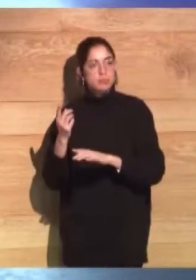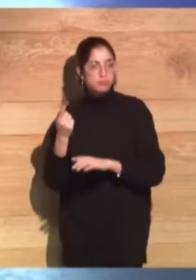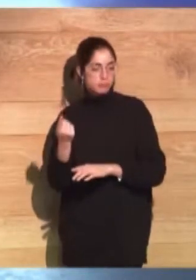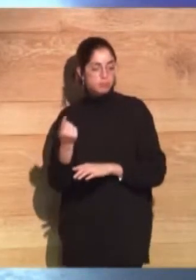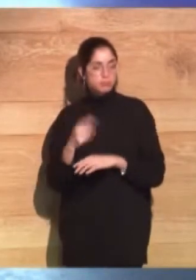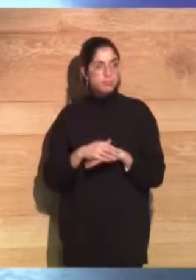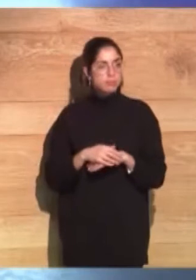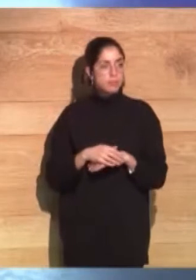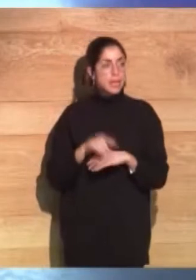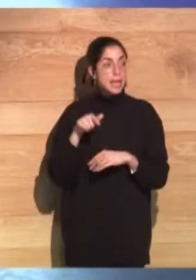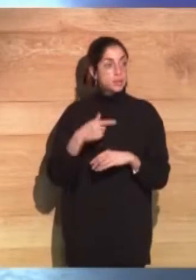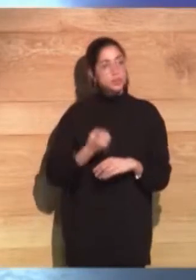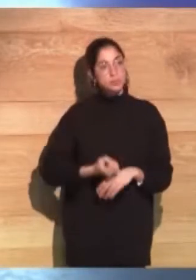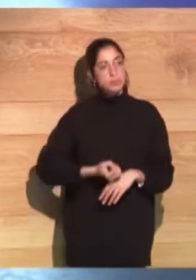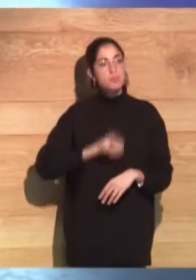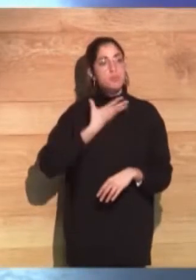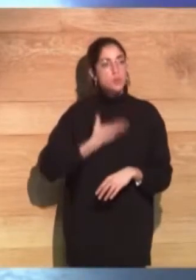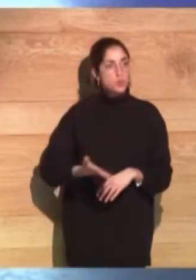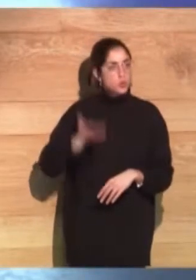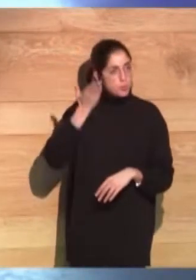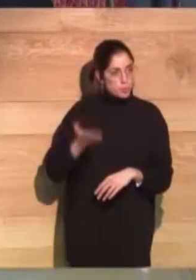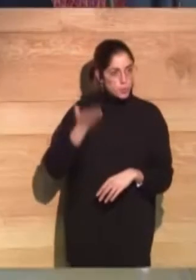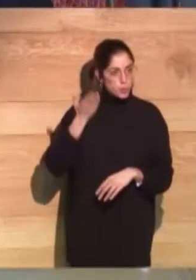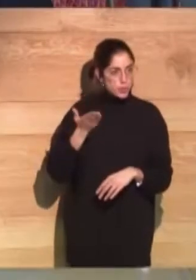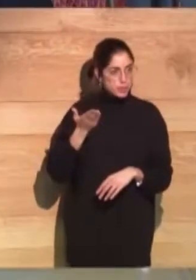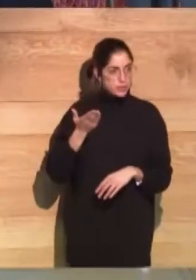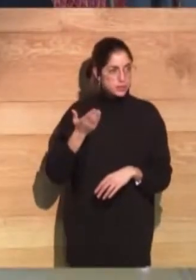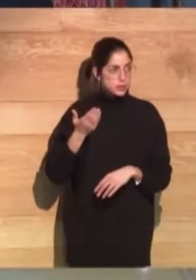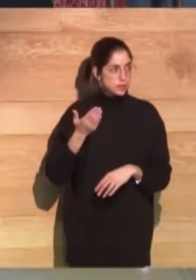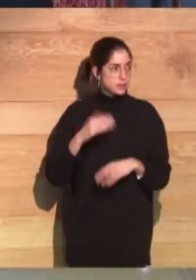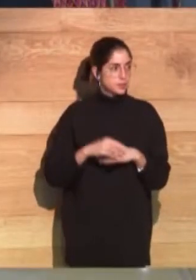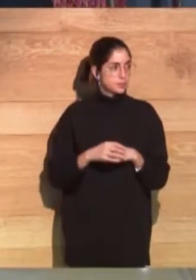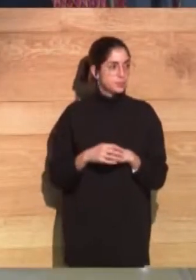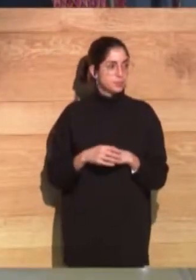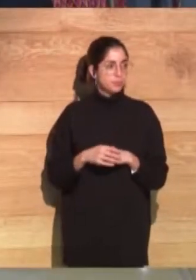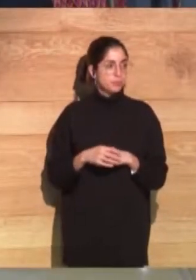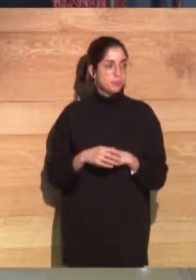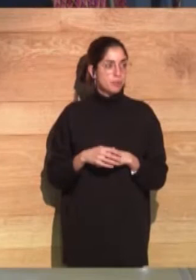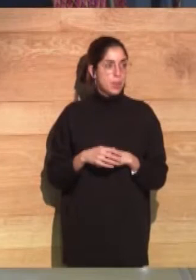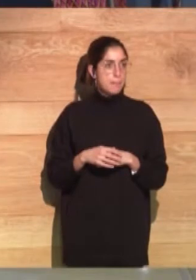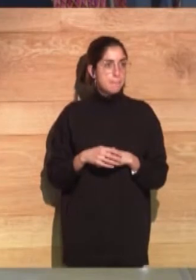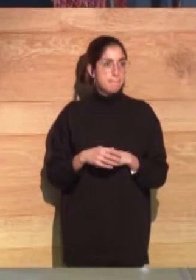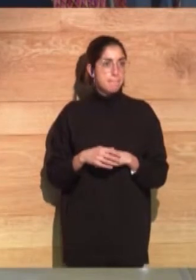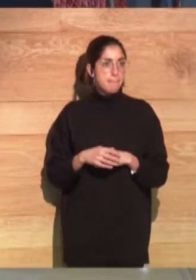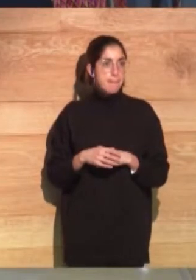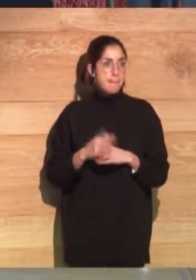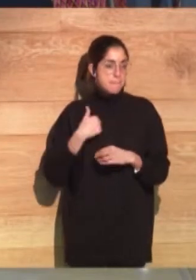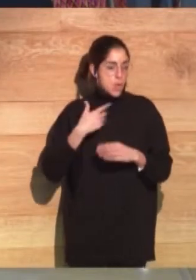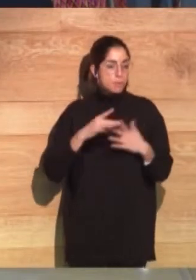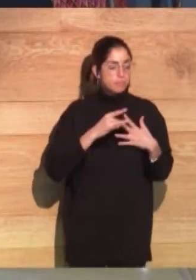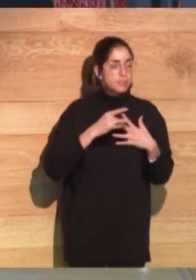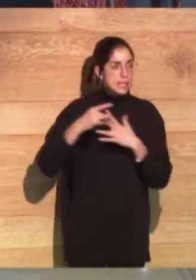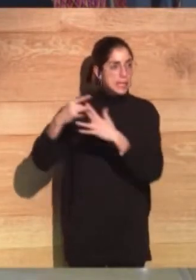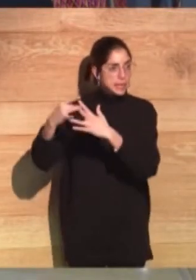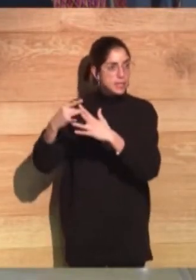un impulso fundamental que me llevó a las posiciones de liderazgo. Y